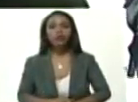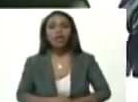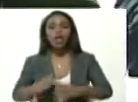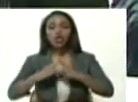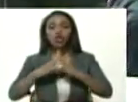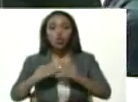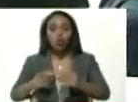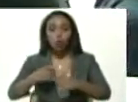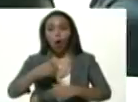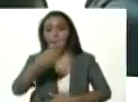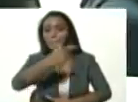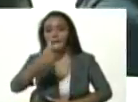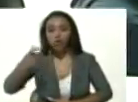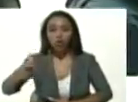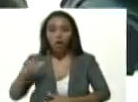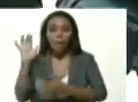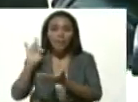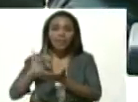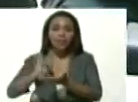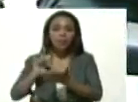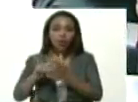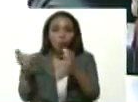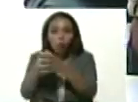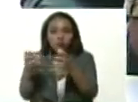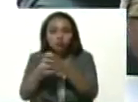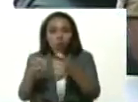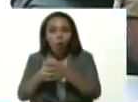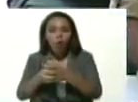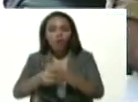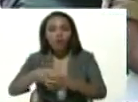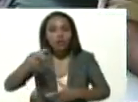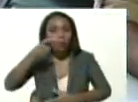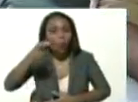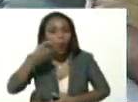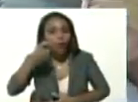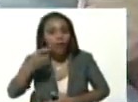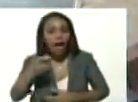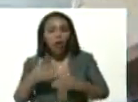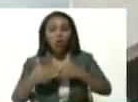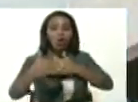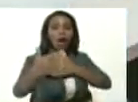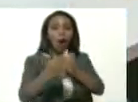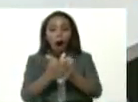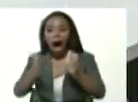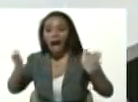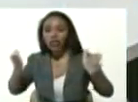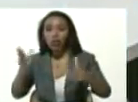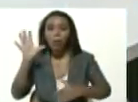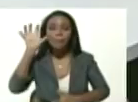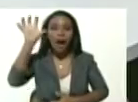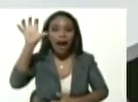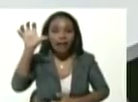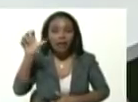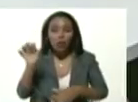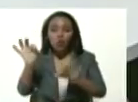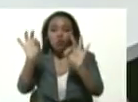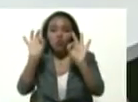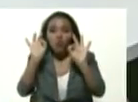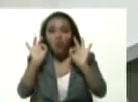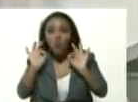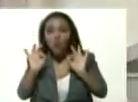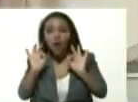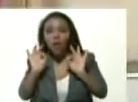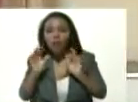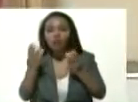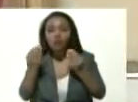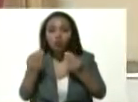a todo el personal de la Fuerza Armada que está desplegado a lo largo y ancho del país con mística, moral,